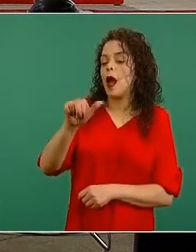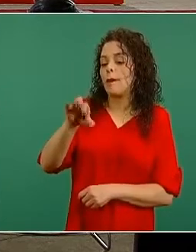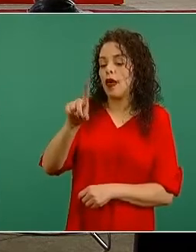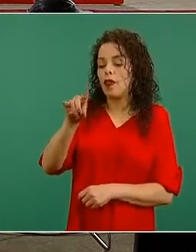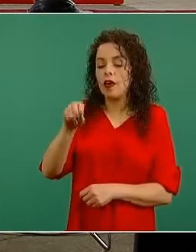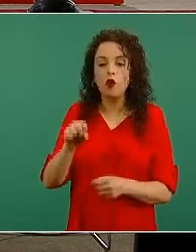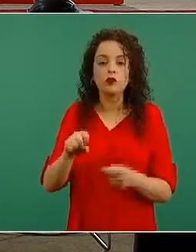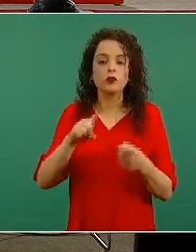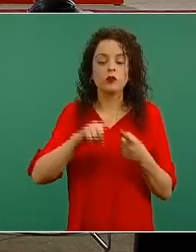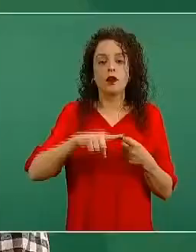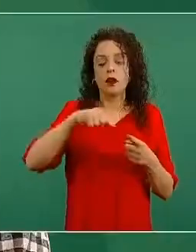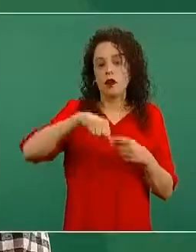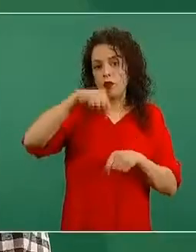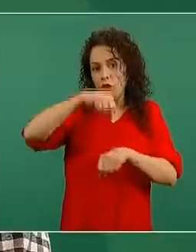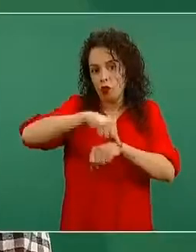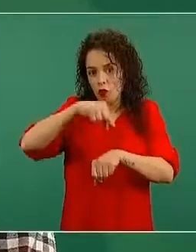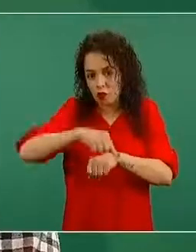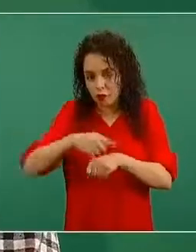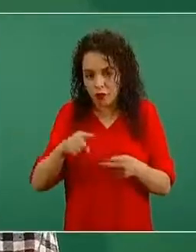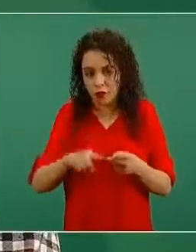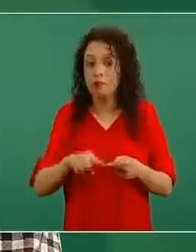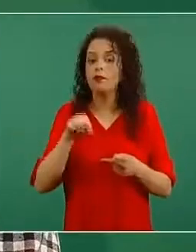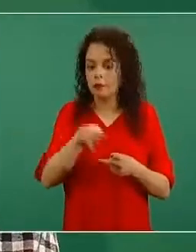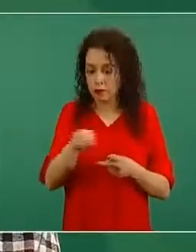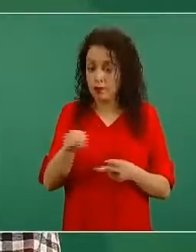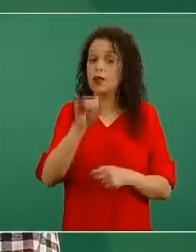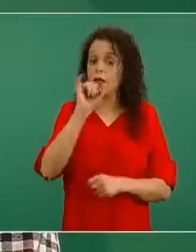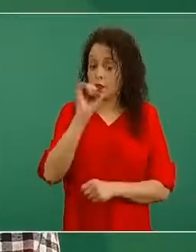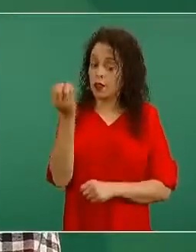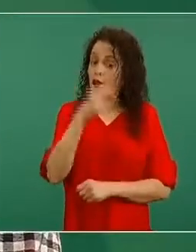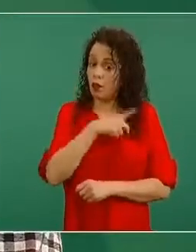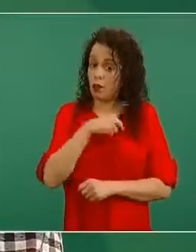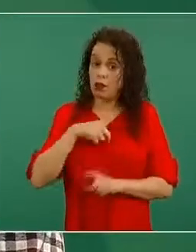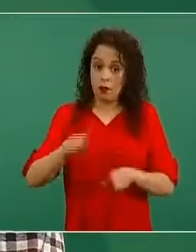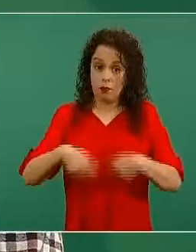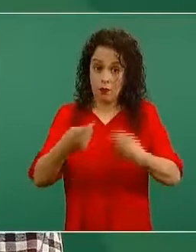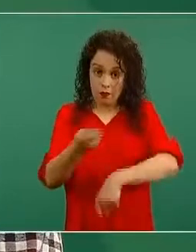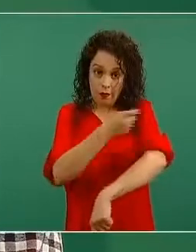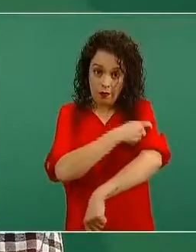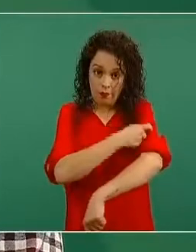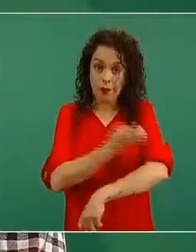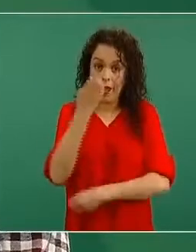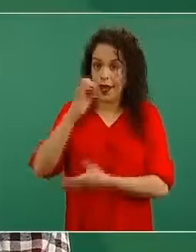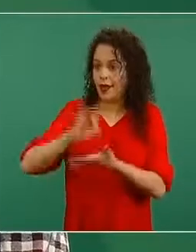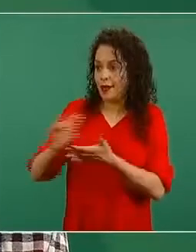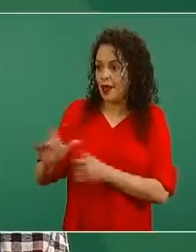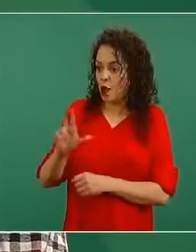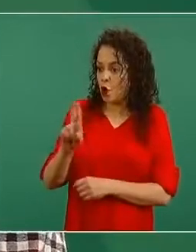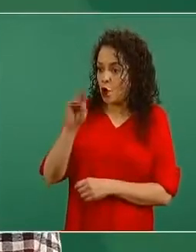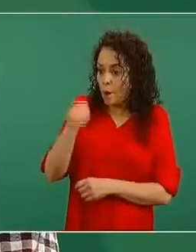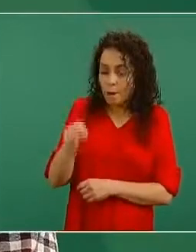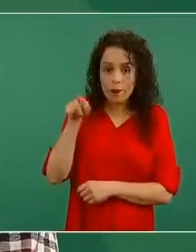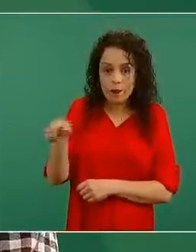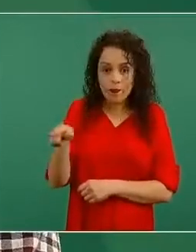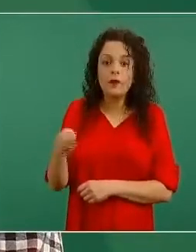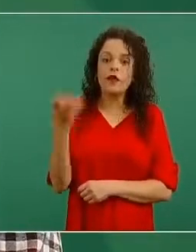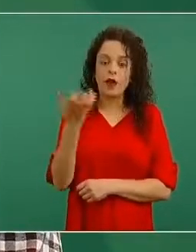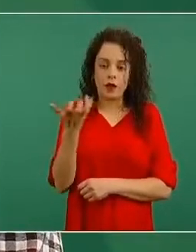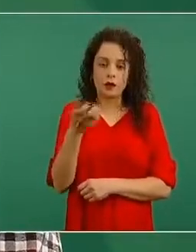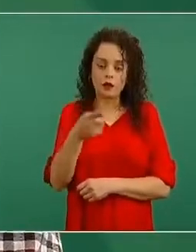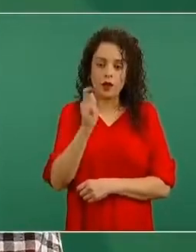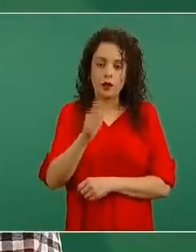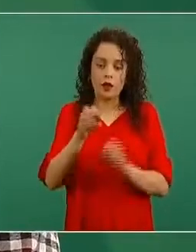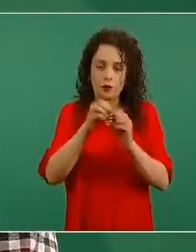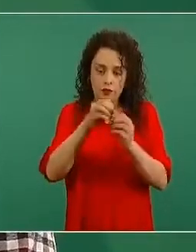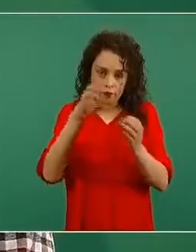ellos sí van a ser considerados y precisamente a través del CRUM es como van a ser registrados y